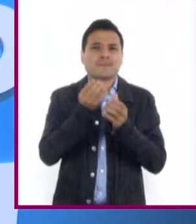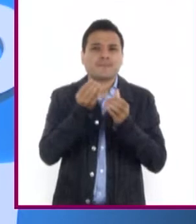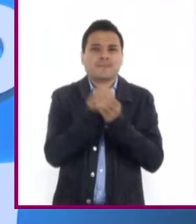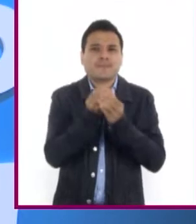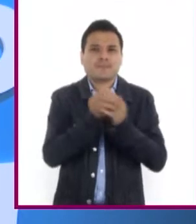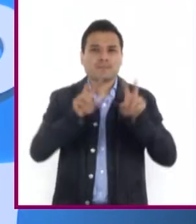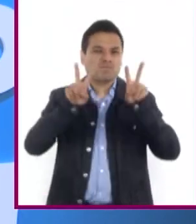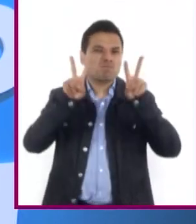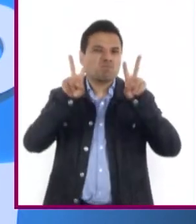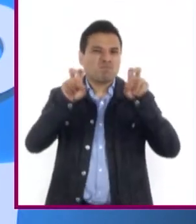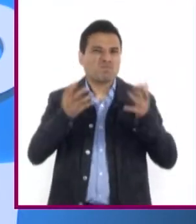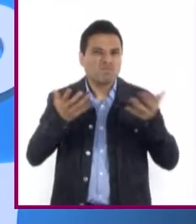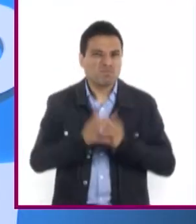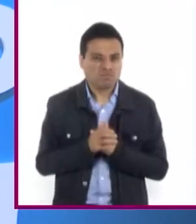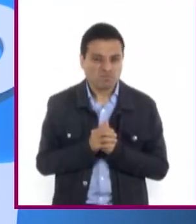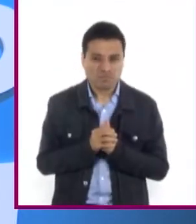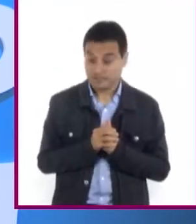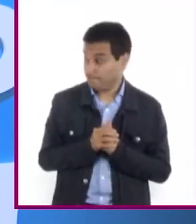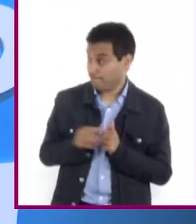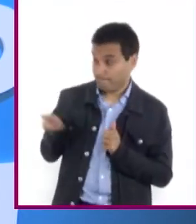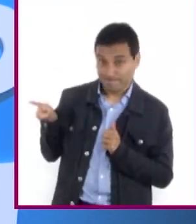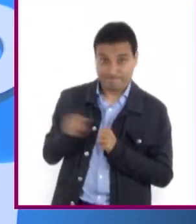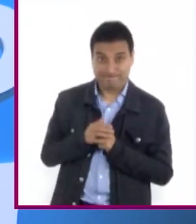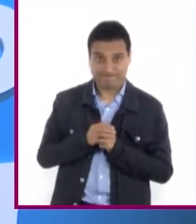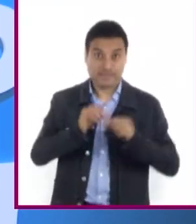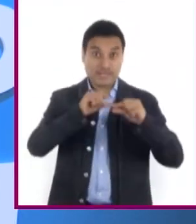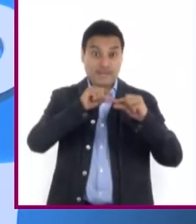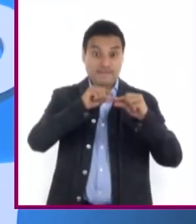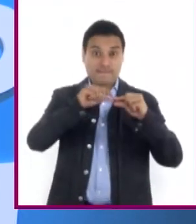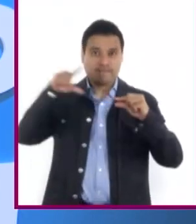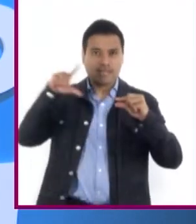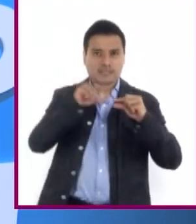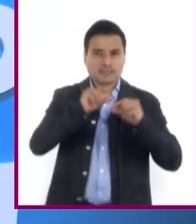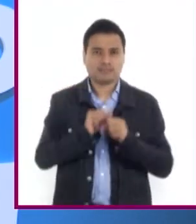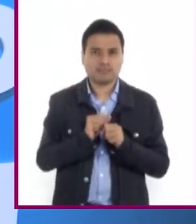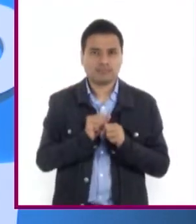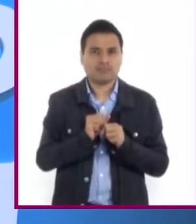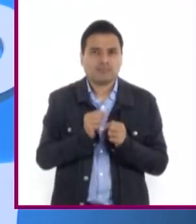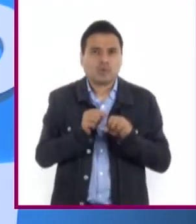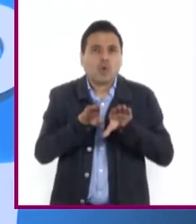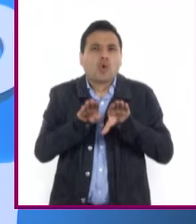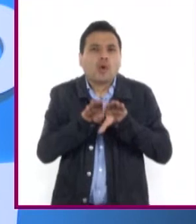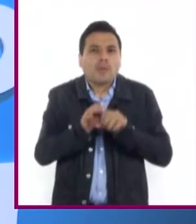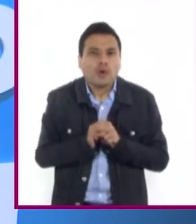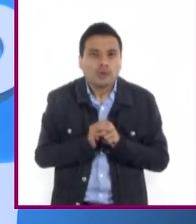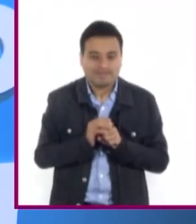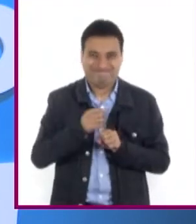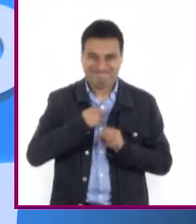veremos cómo usar el factor inverso de escala y conoceremos el recíproco de un número.